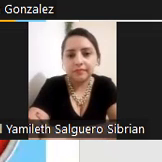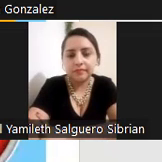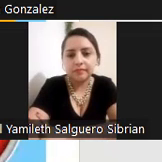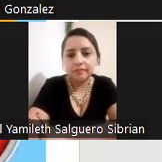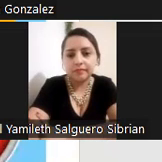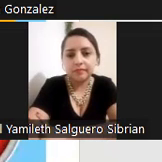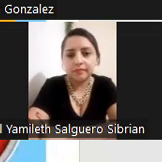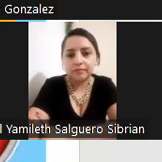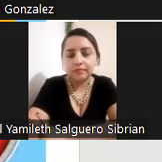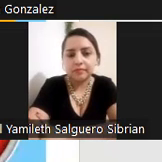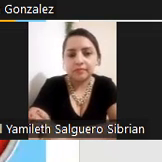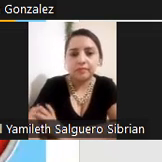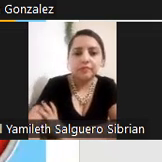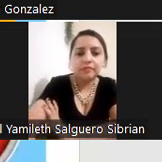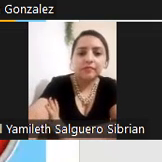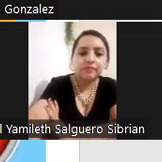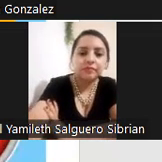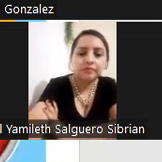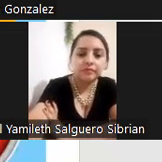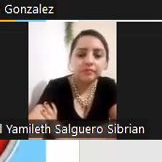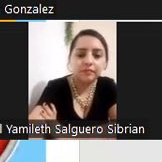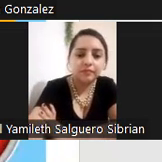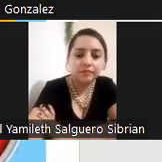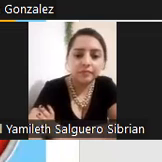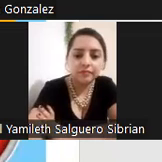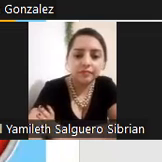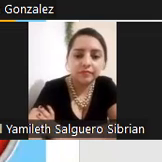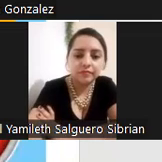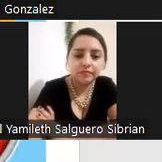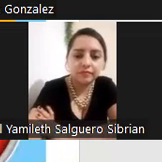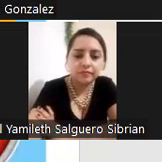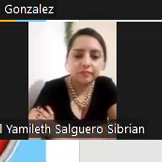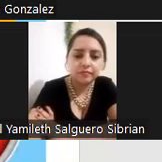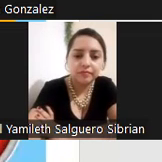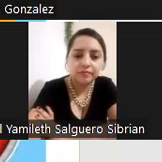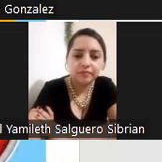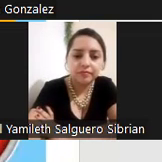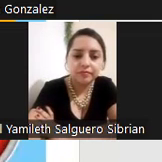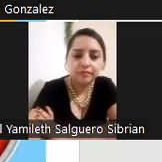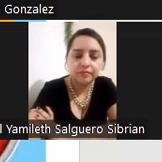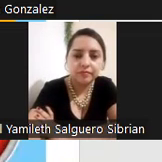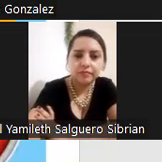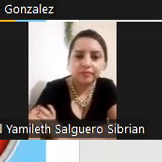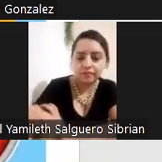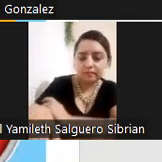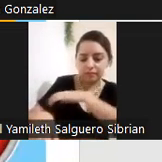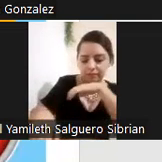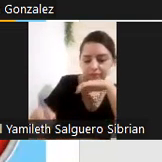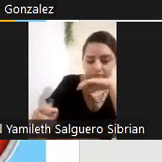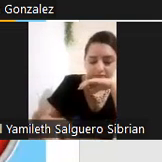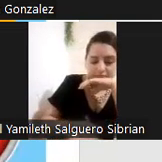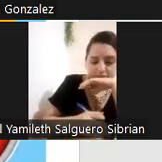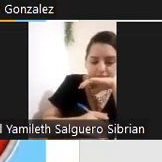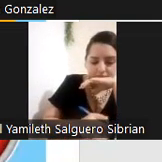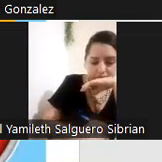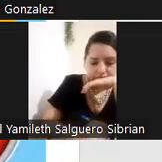optimizar la velocidad de la página web también de nada sirve tener las pantallas optimizadas y la velocidad no la tenemos eh